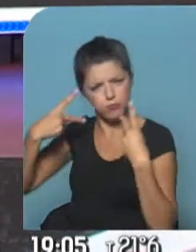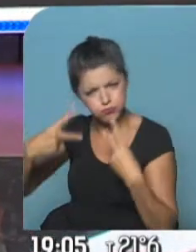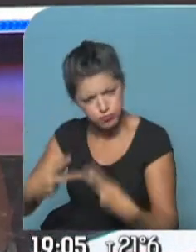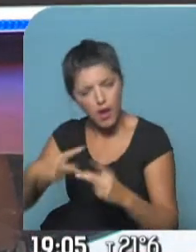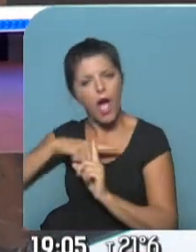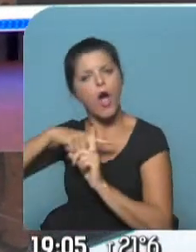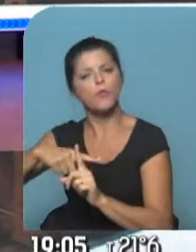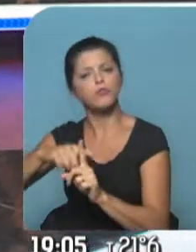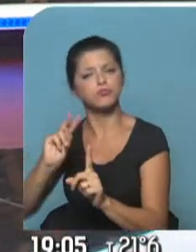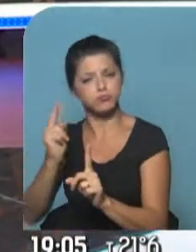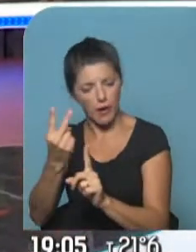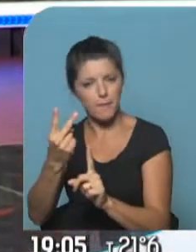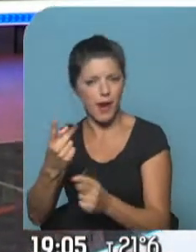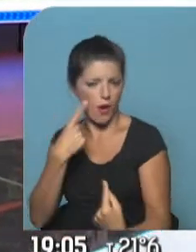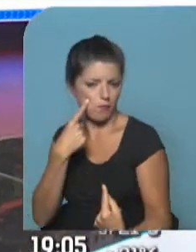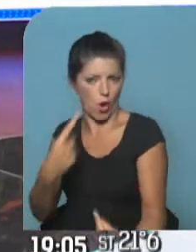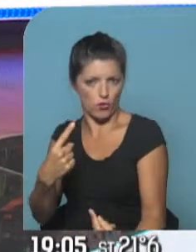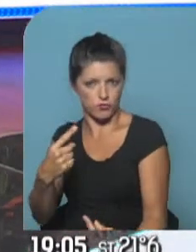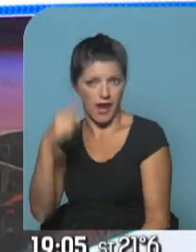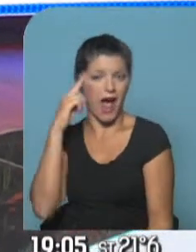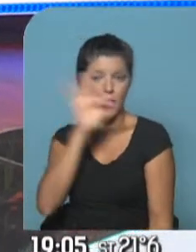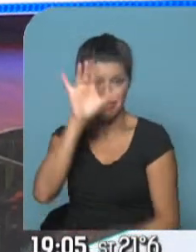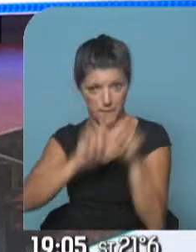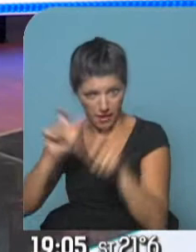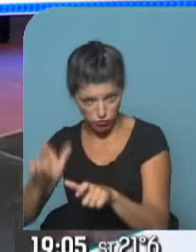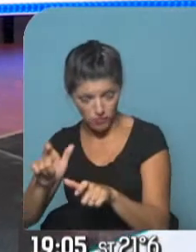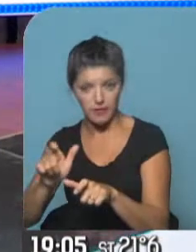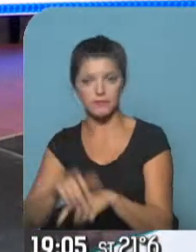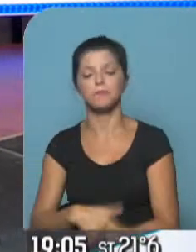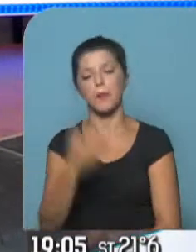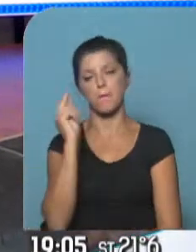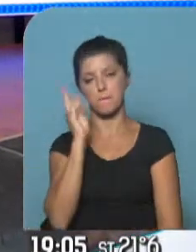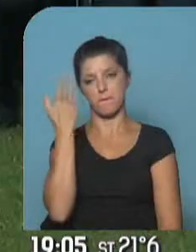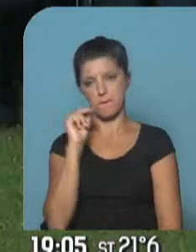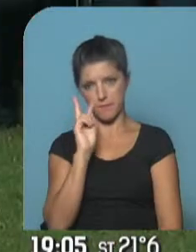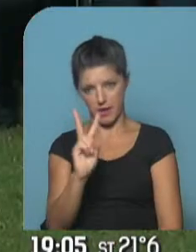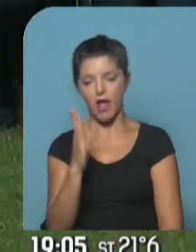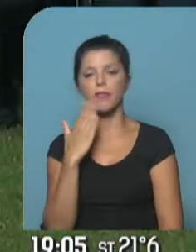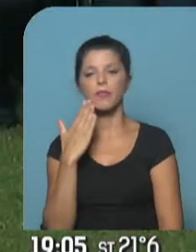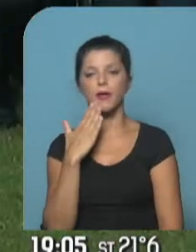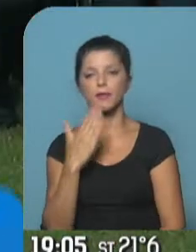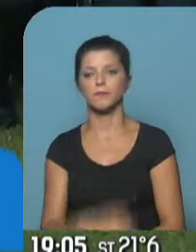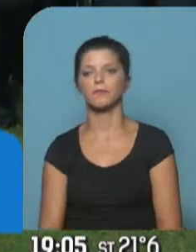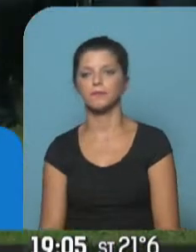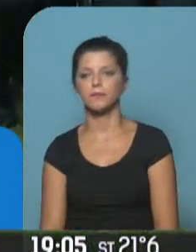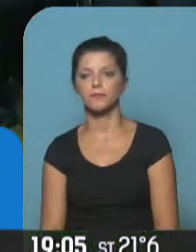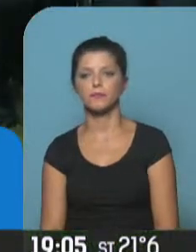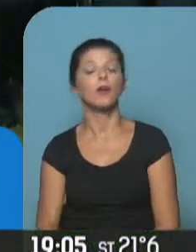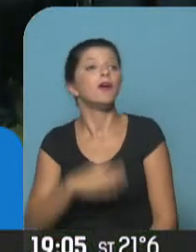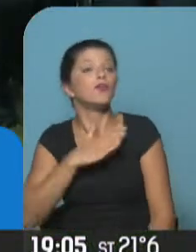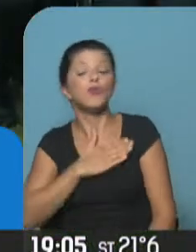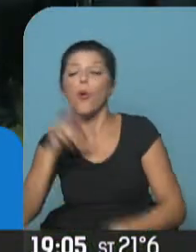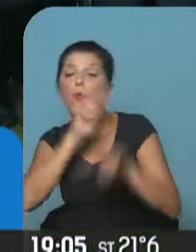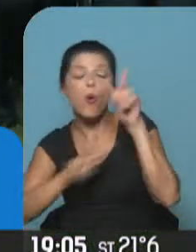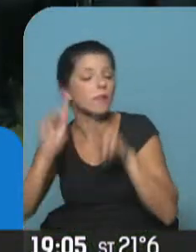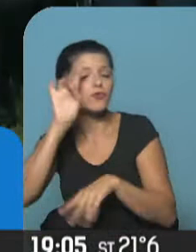de 90 de las tumbas y todavía faltan algunas personas más. Esto sucedía esta tarde. Solamente lo que buscamos, este